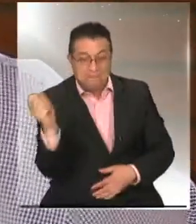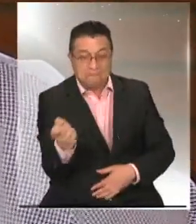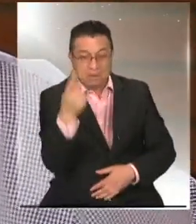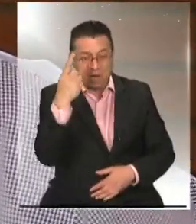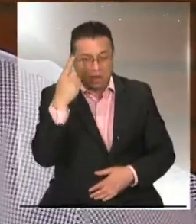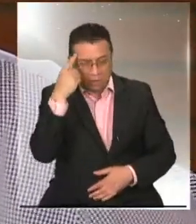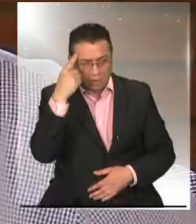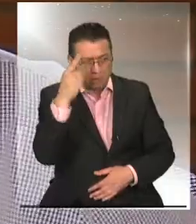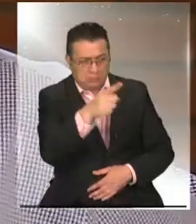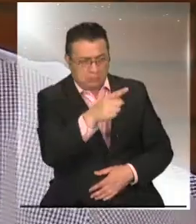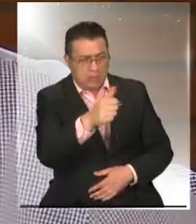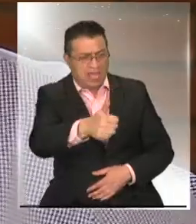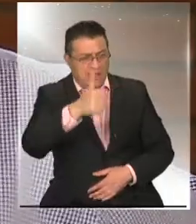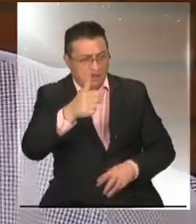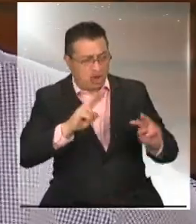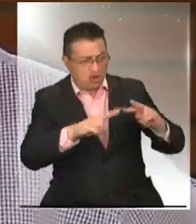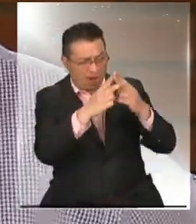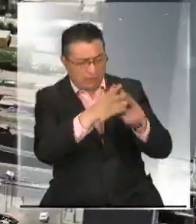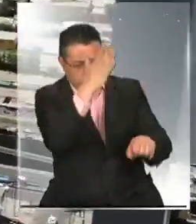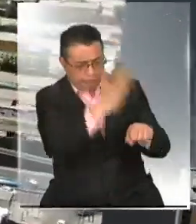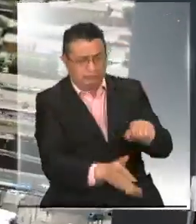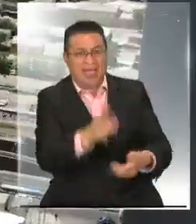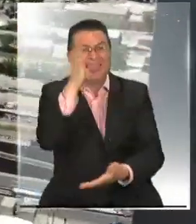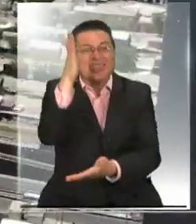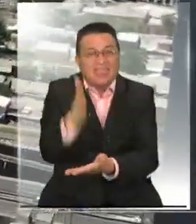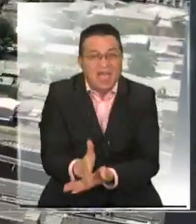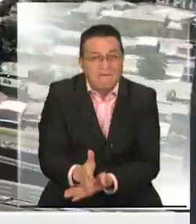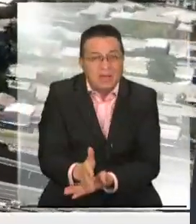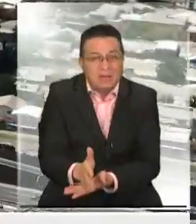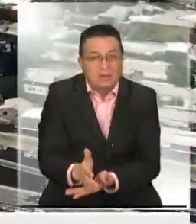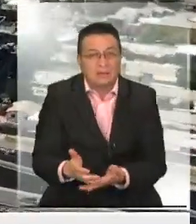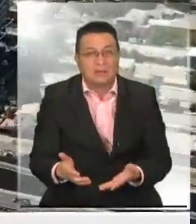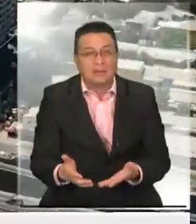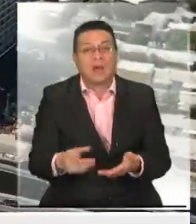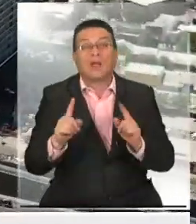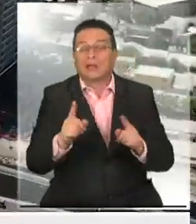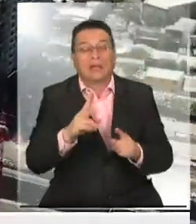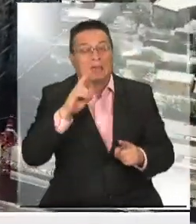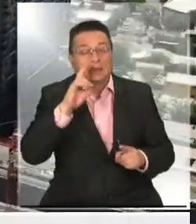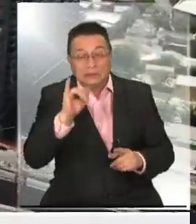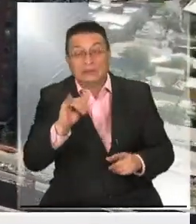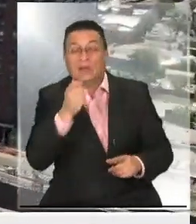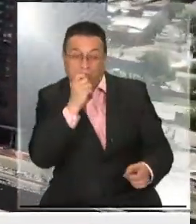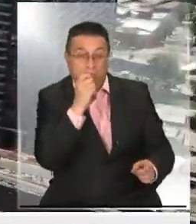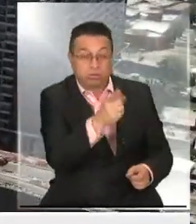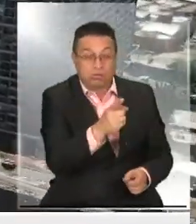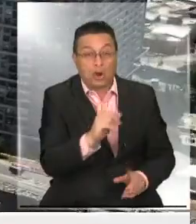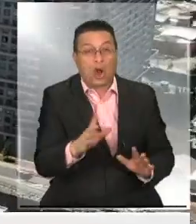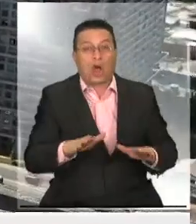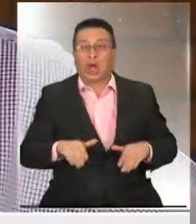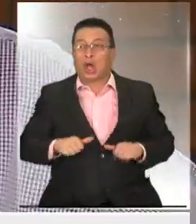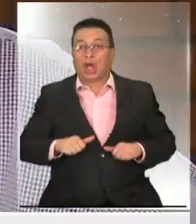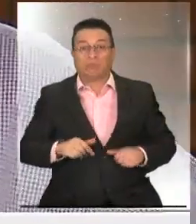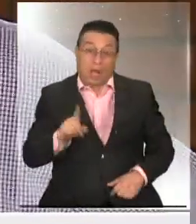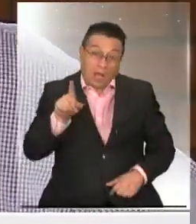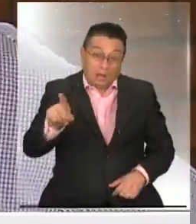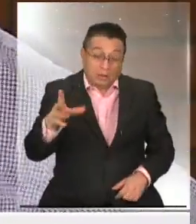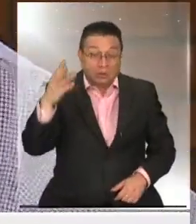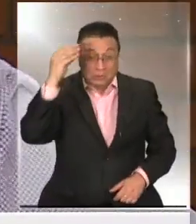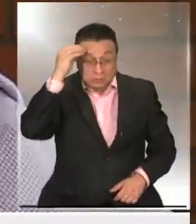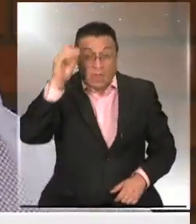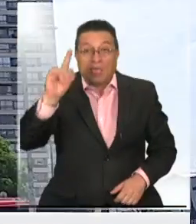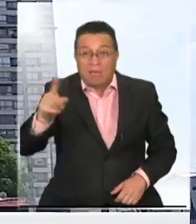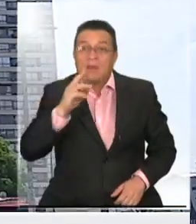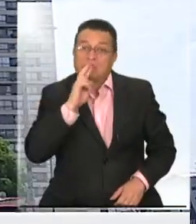haber destituido al director de obras de entonces y haber presentado la querella. No lo hizo. Bueno, allá él tendrá